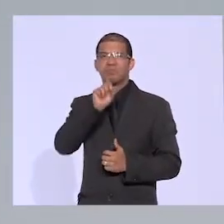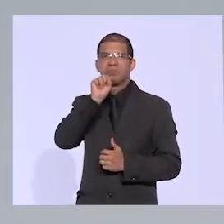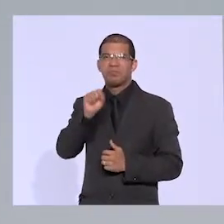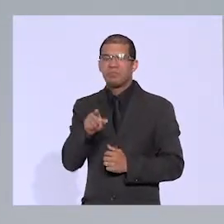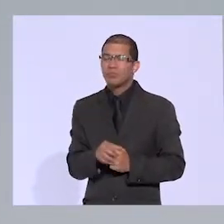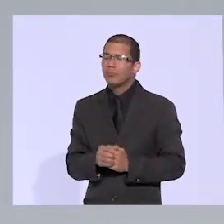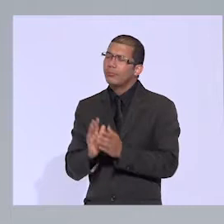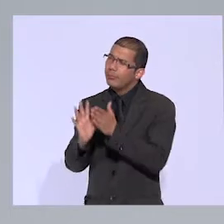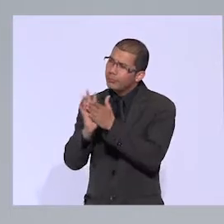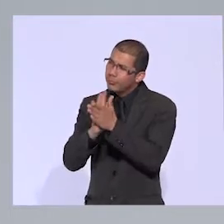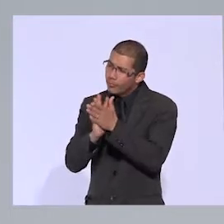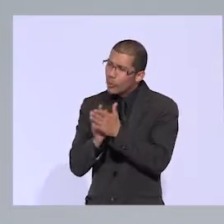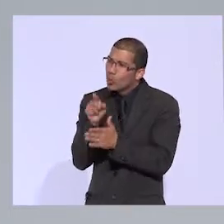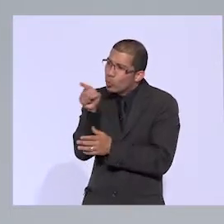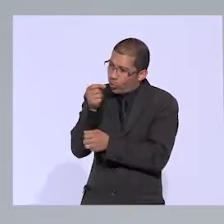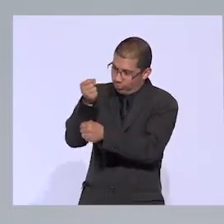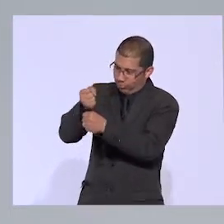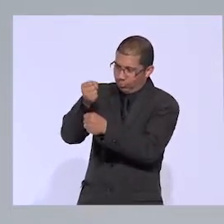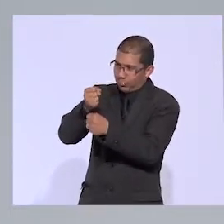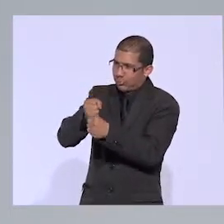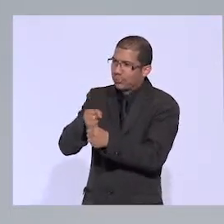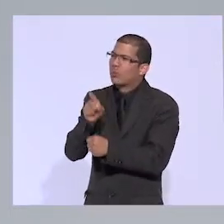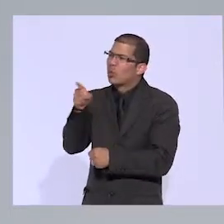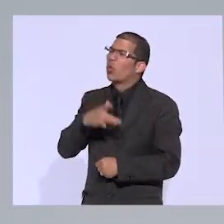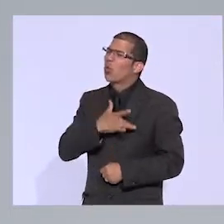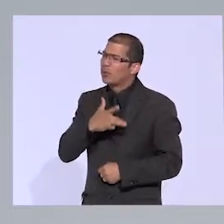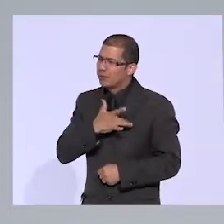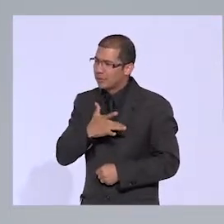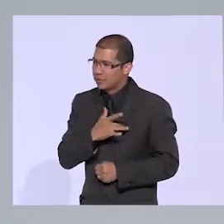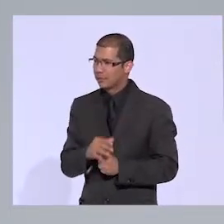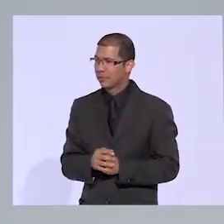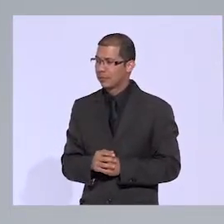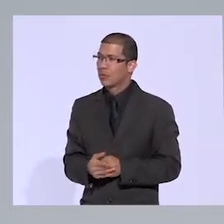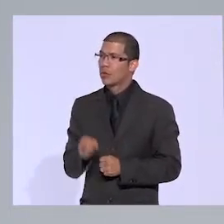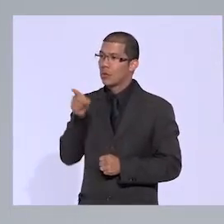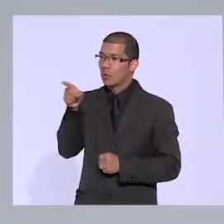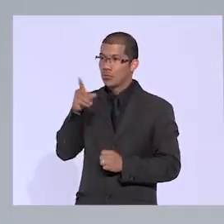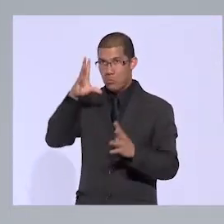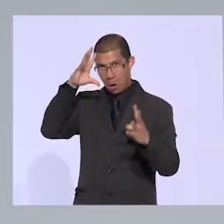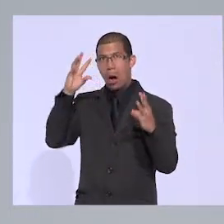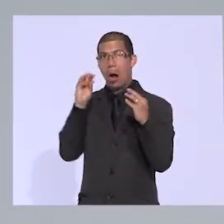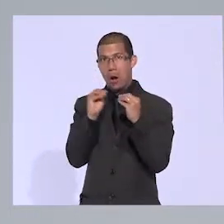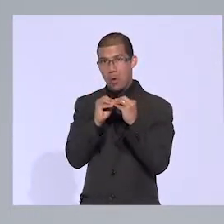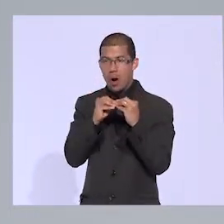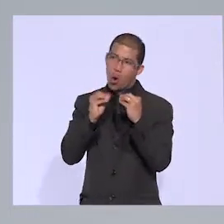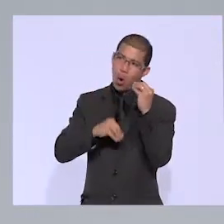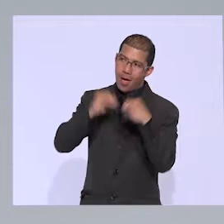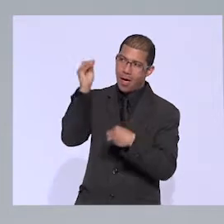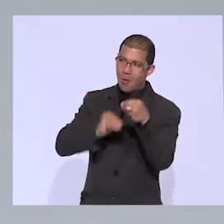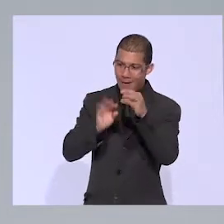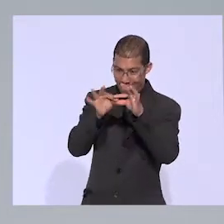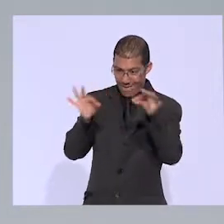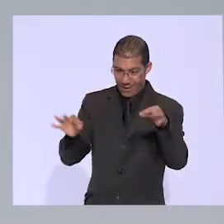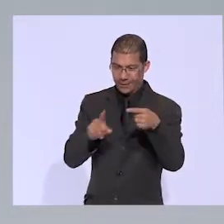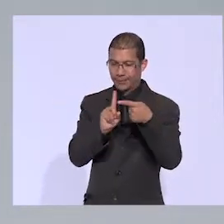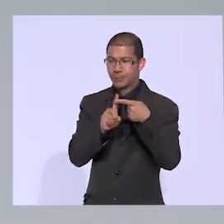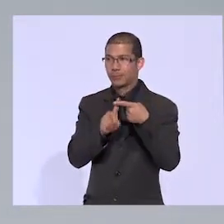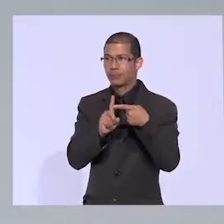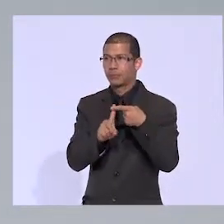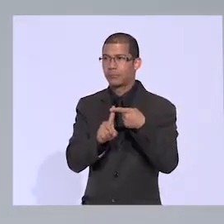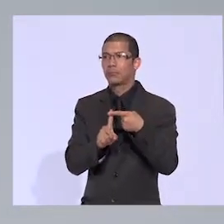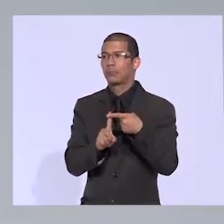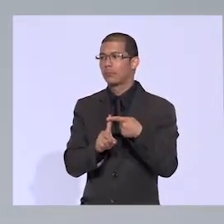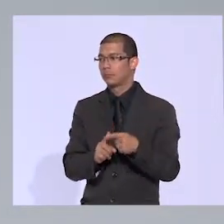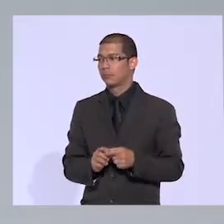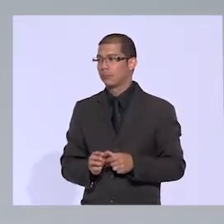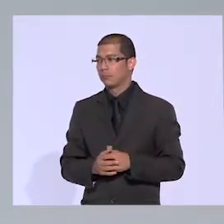general con respecto a su trabajo, indique su grado de acuerdo o desacuerdo con las siguientes afirmaciones. Totalmente de acuerdo, en